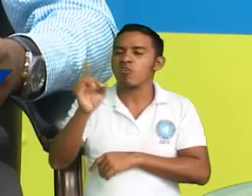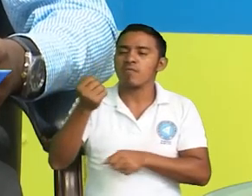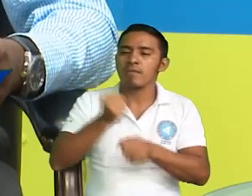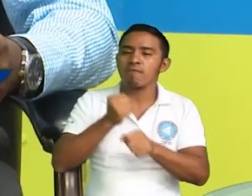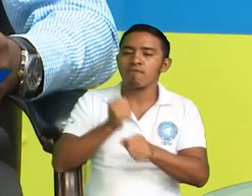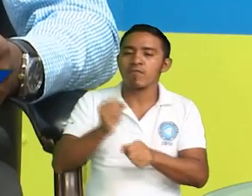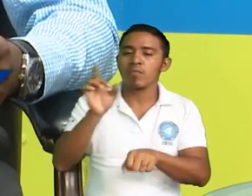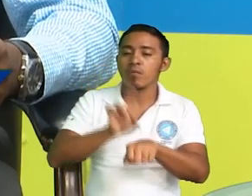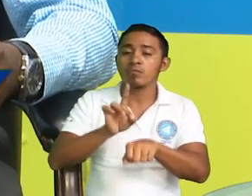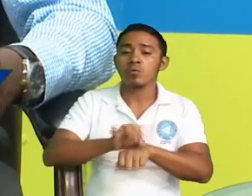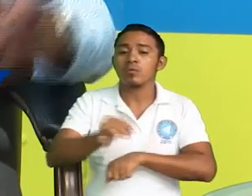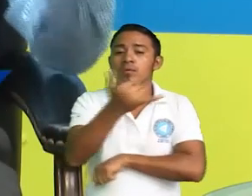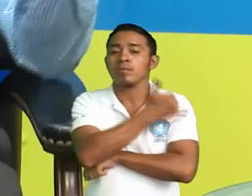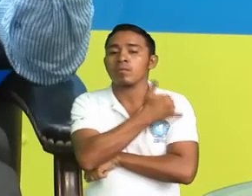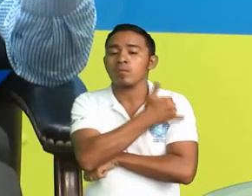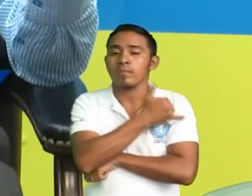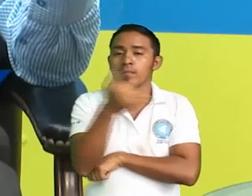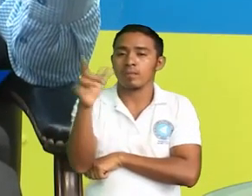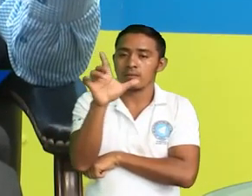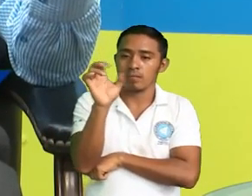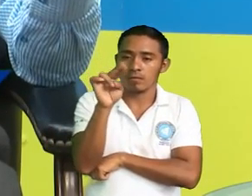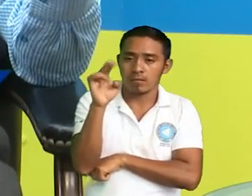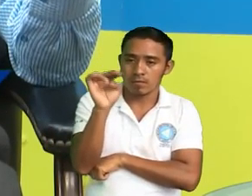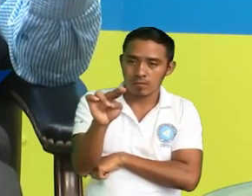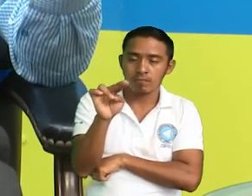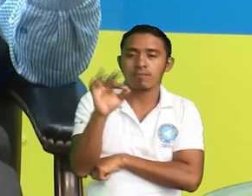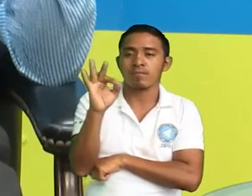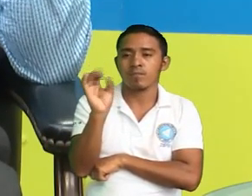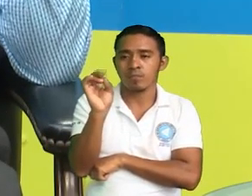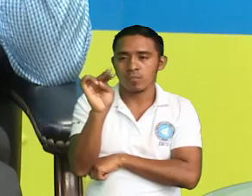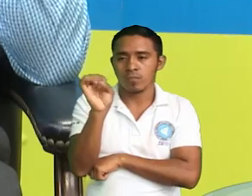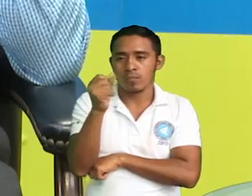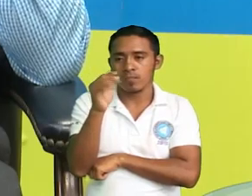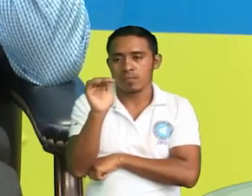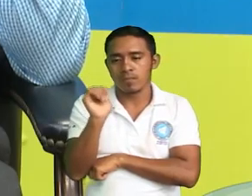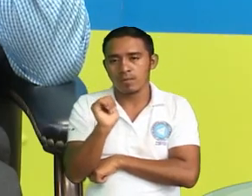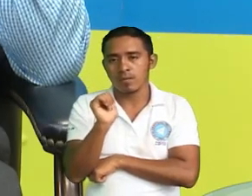Antonio Lenín Fonseca. Al inicio, doctor, hablábamos